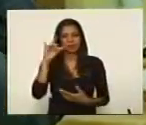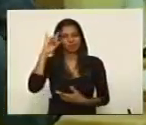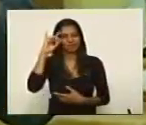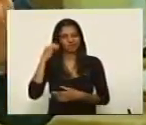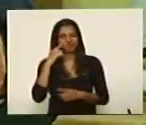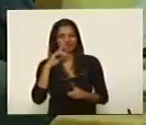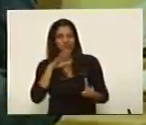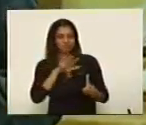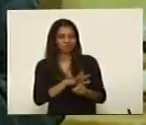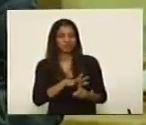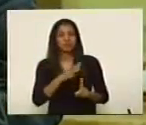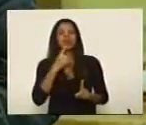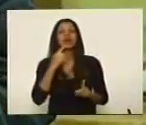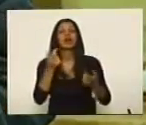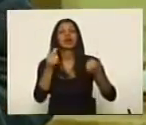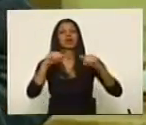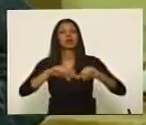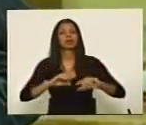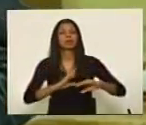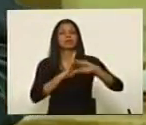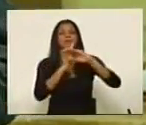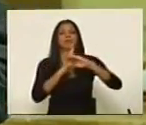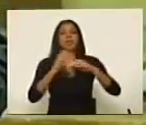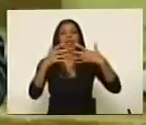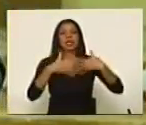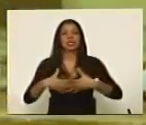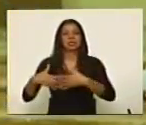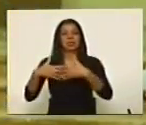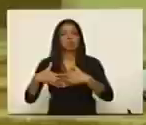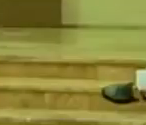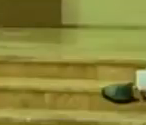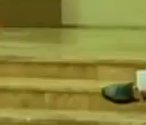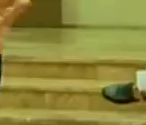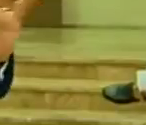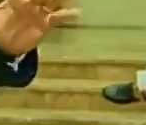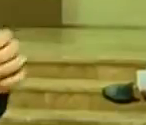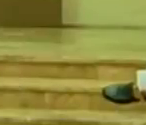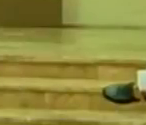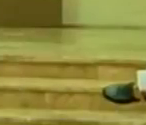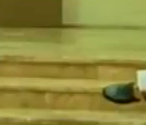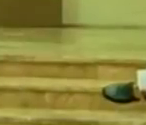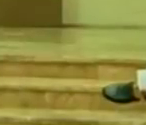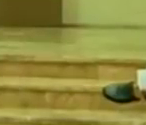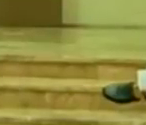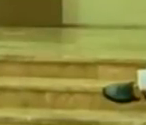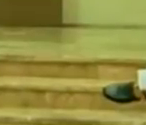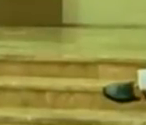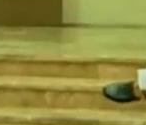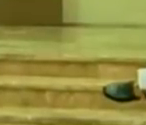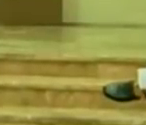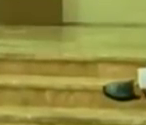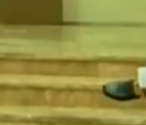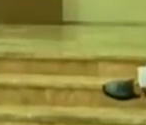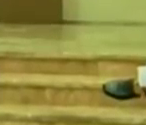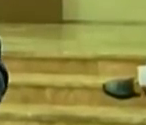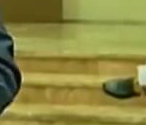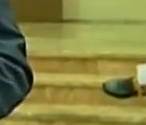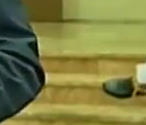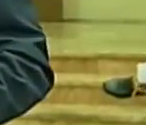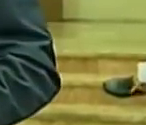económico del bloqueo hecho por el Imperio Norteamericano y que sin duda alguna no nos ha